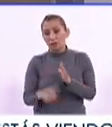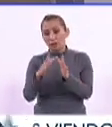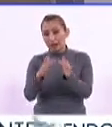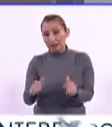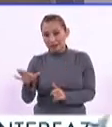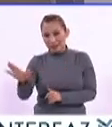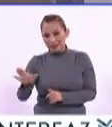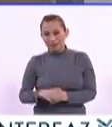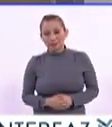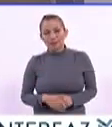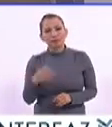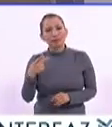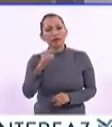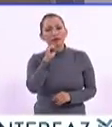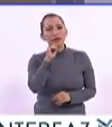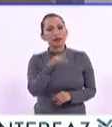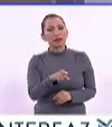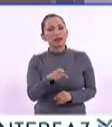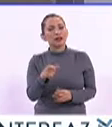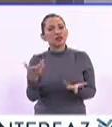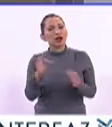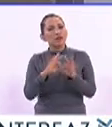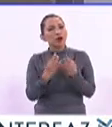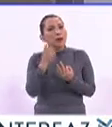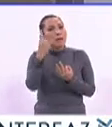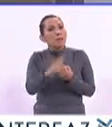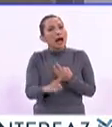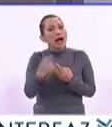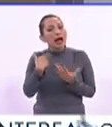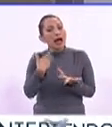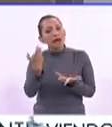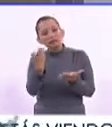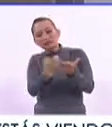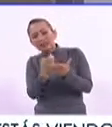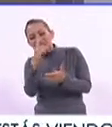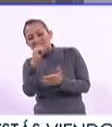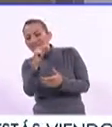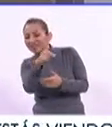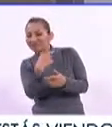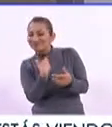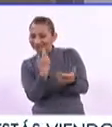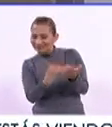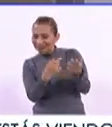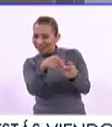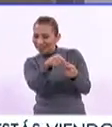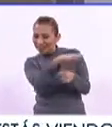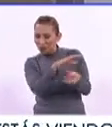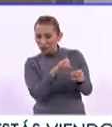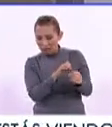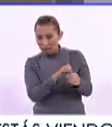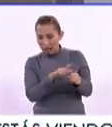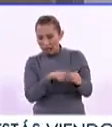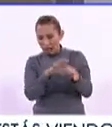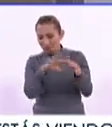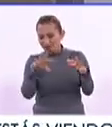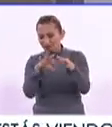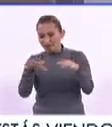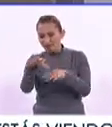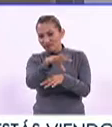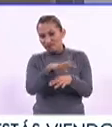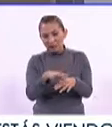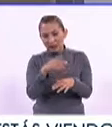sociedad francesa, pero también es un método para criticar las fallas y las fracturas sociales que también se ven reflejadas